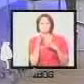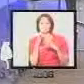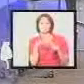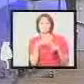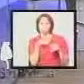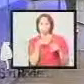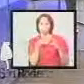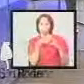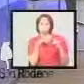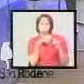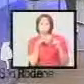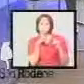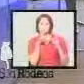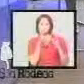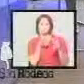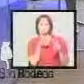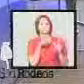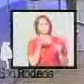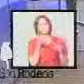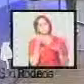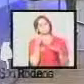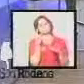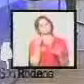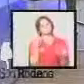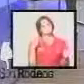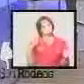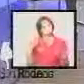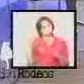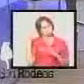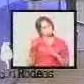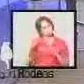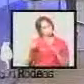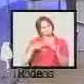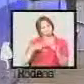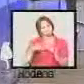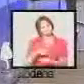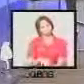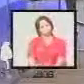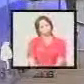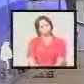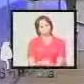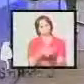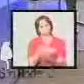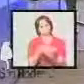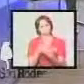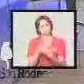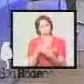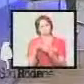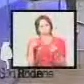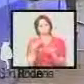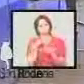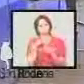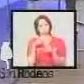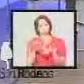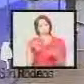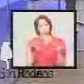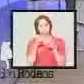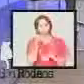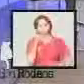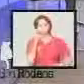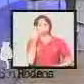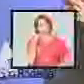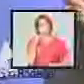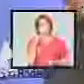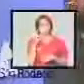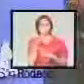que no tienen cómo responder. Ahí podríamos verlo en los fondos especiales. Ve, ya llegamos a una solución, eso es lo importante, porque los